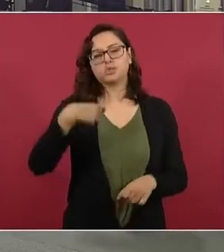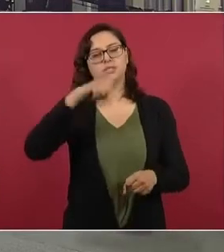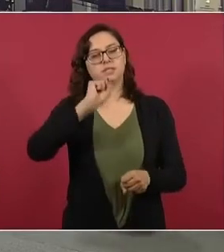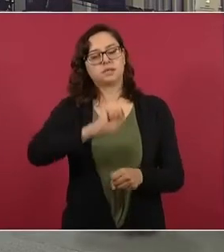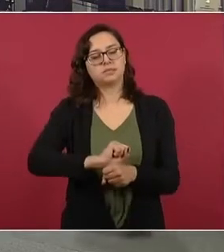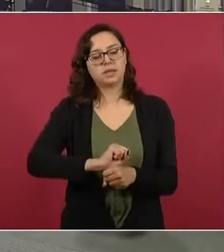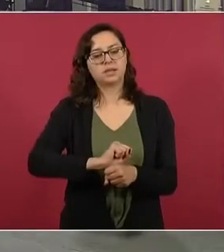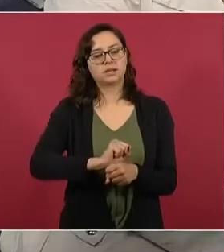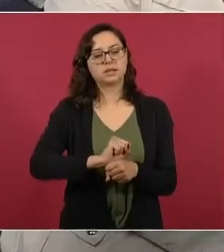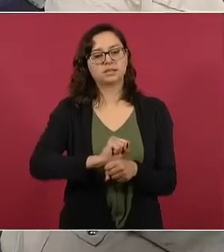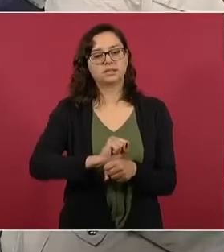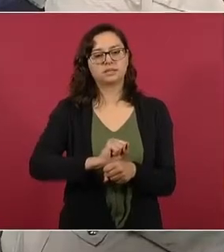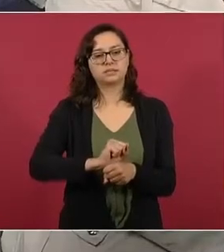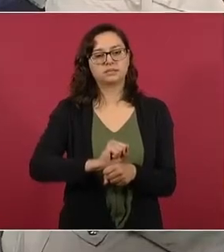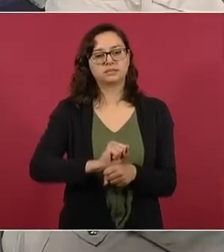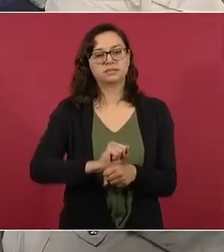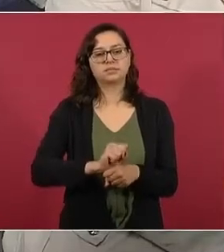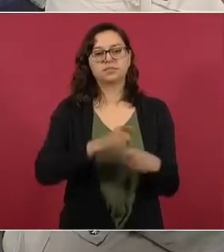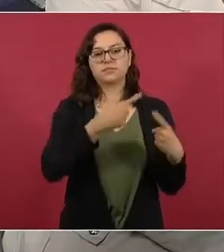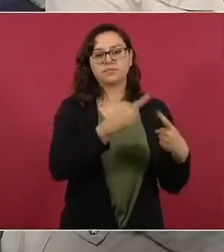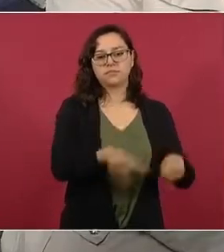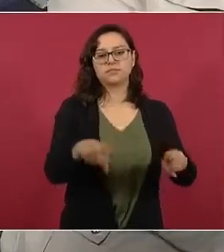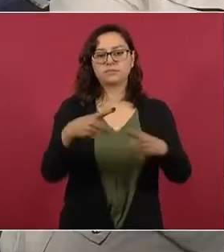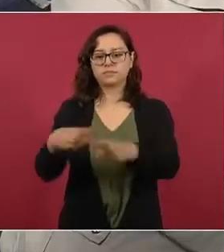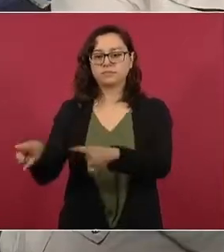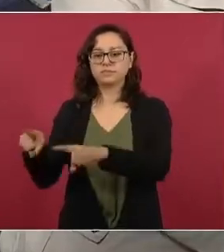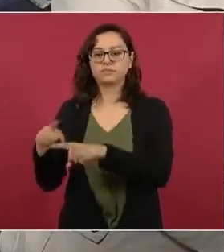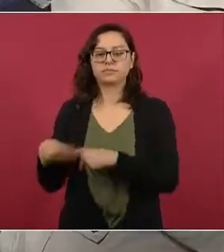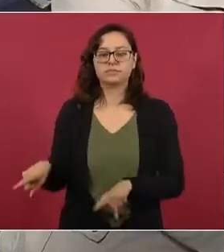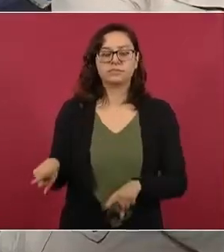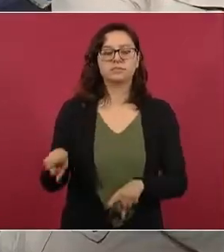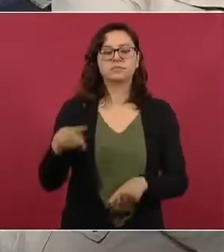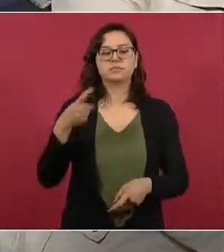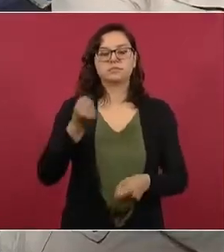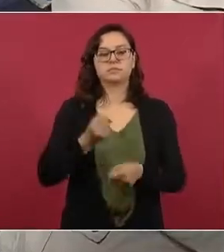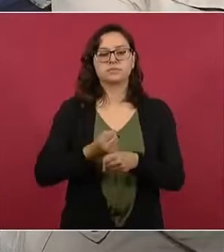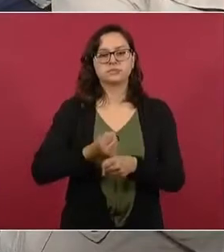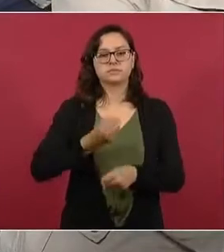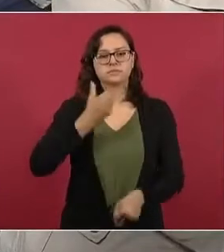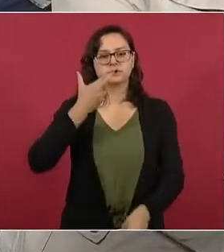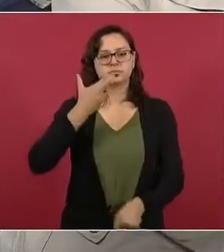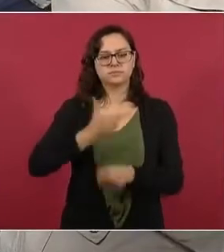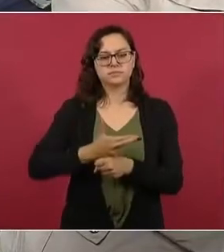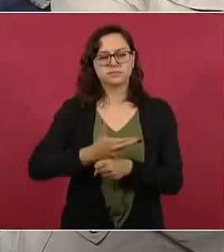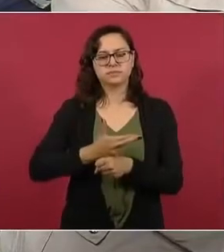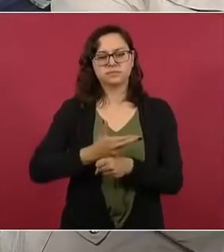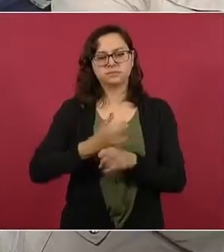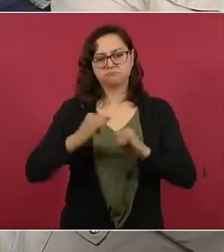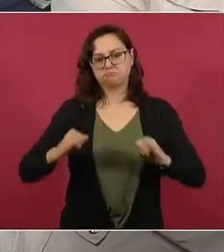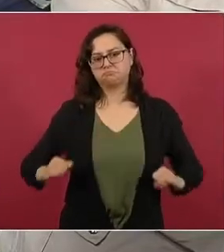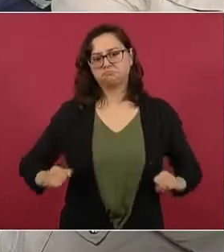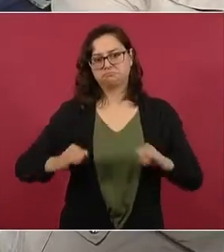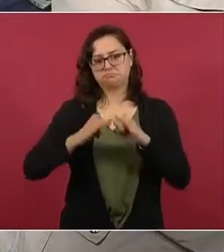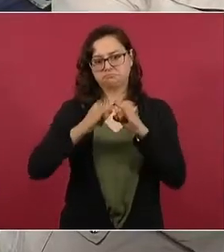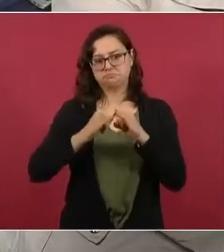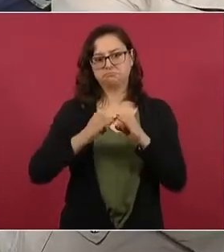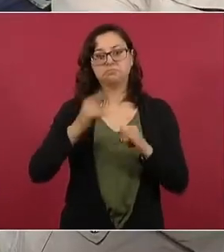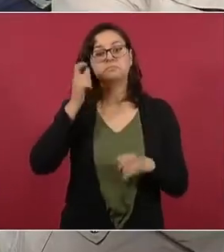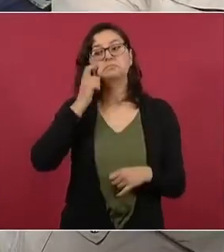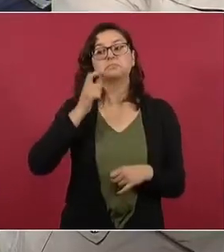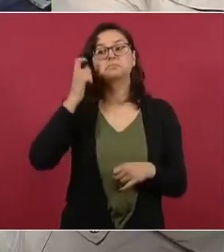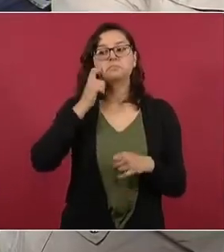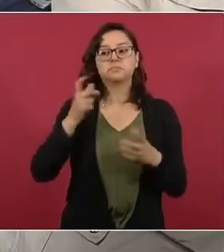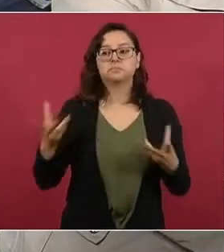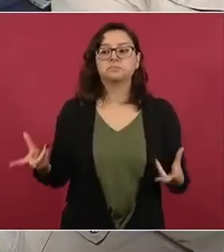reunieron varios secretarios de Estado en Guerrero para platicar justamente sobre el tema de la